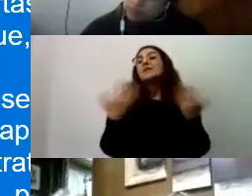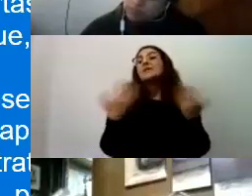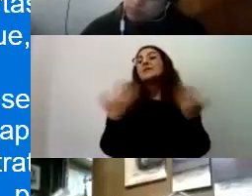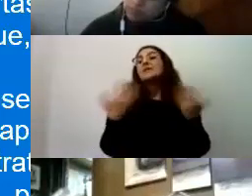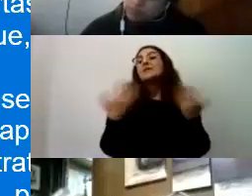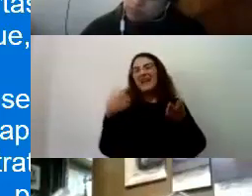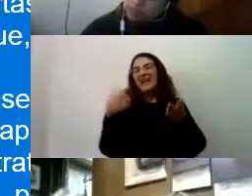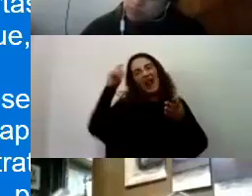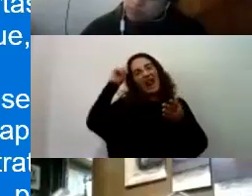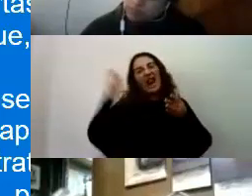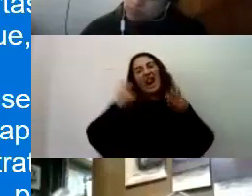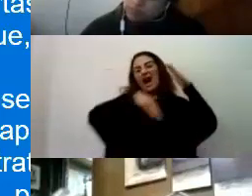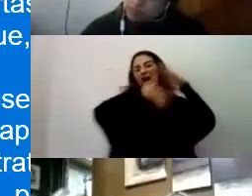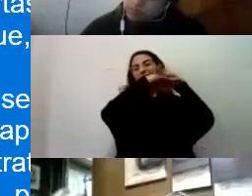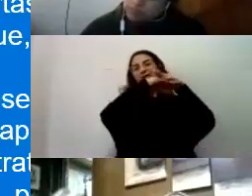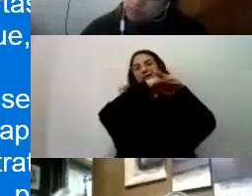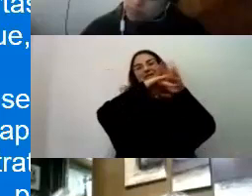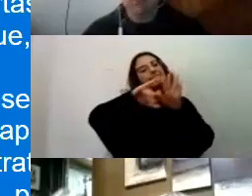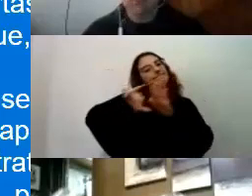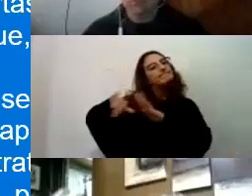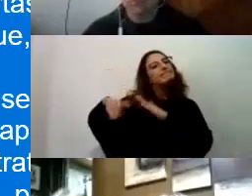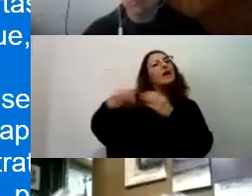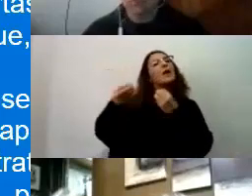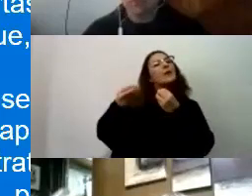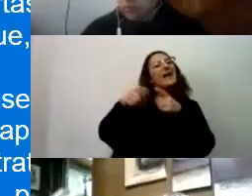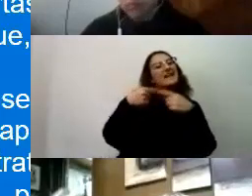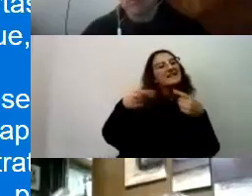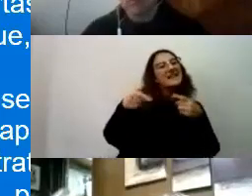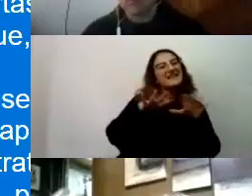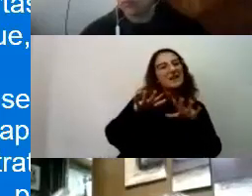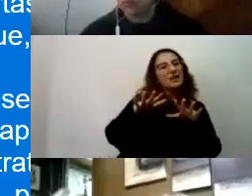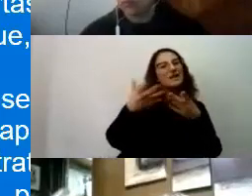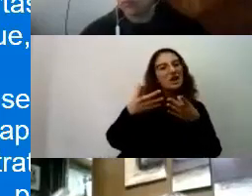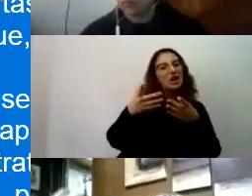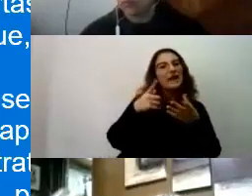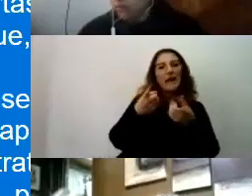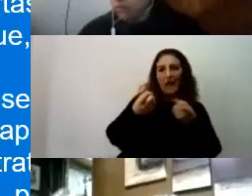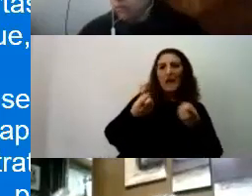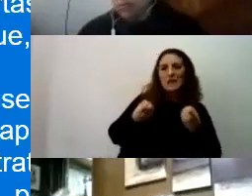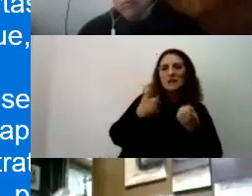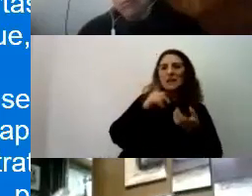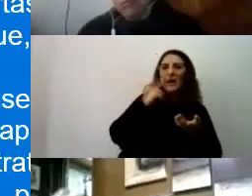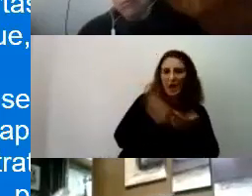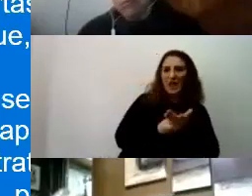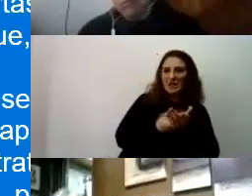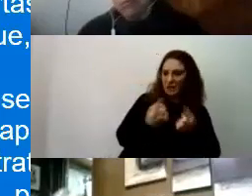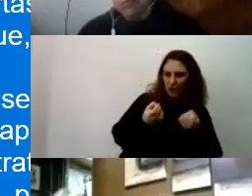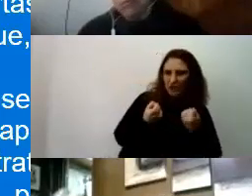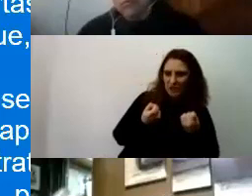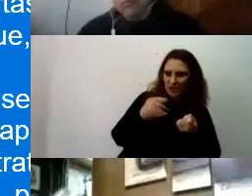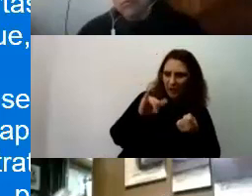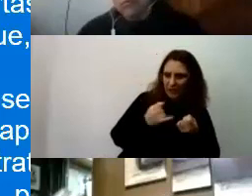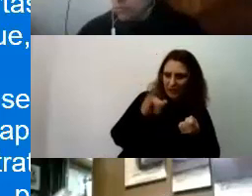en casos que demandaban un pronunciamiento judicial y así entendió necesario resolver una